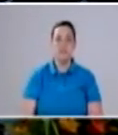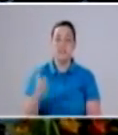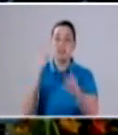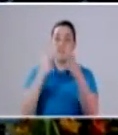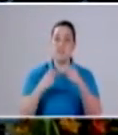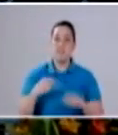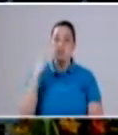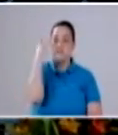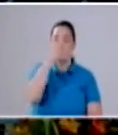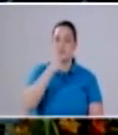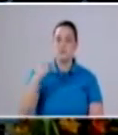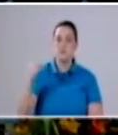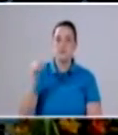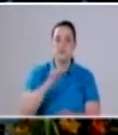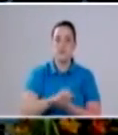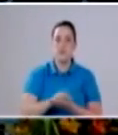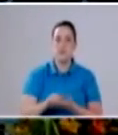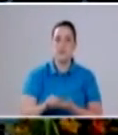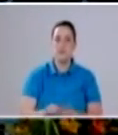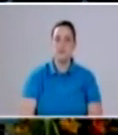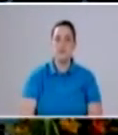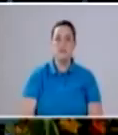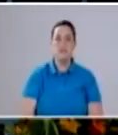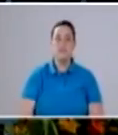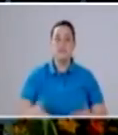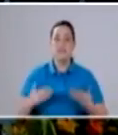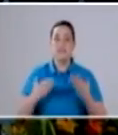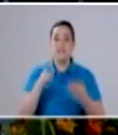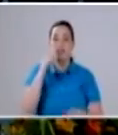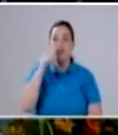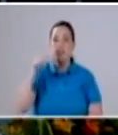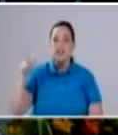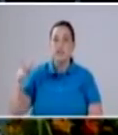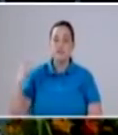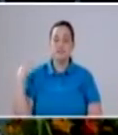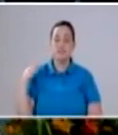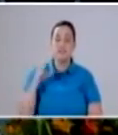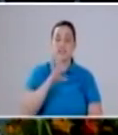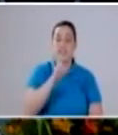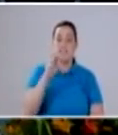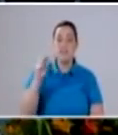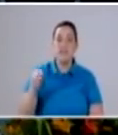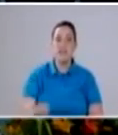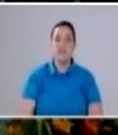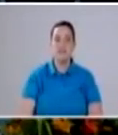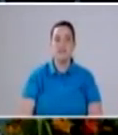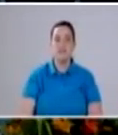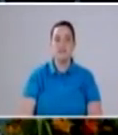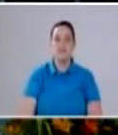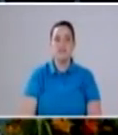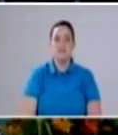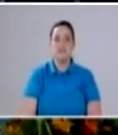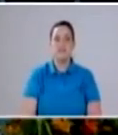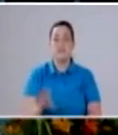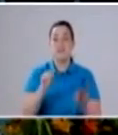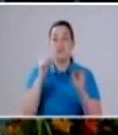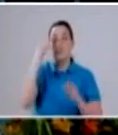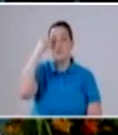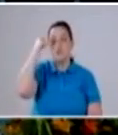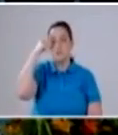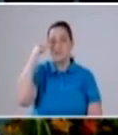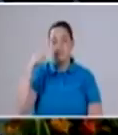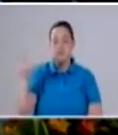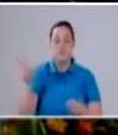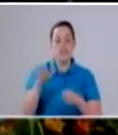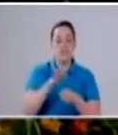el Espíritu daba, les daba que hablaran. Entonces, algunos se han venido circunscribiendo a creer que la